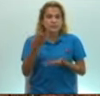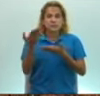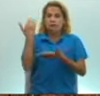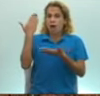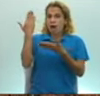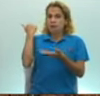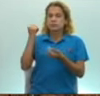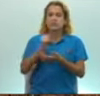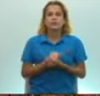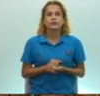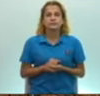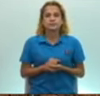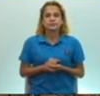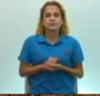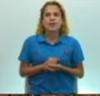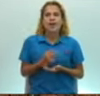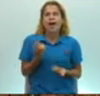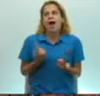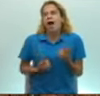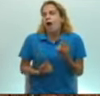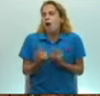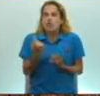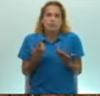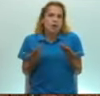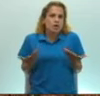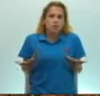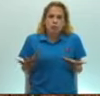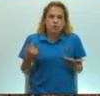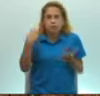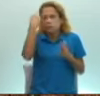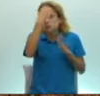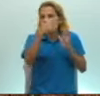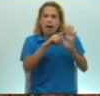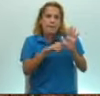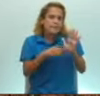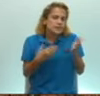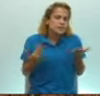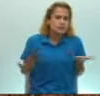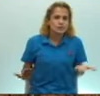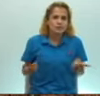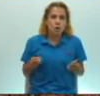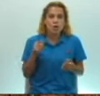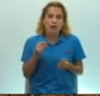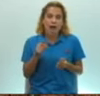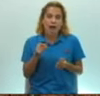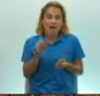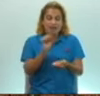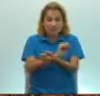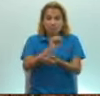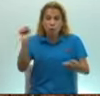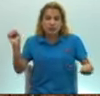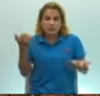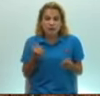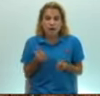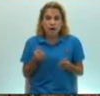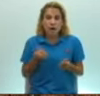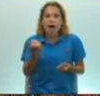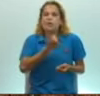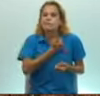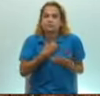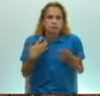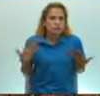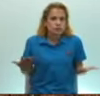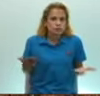visto con Alejandro Magno en la unidad anterior. Hay matices en las personalidades, sin lugar a dudas es un